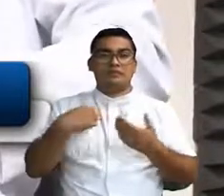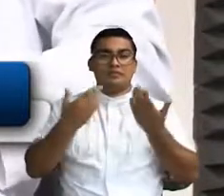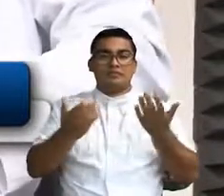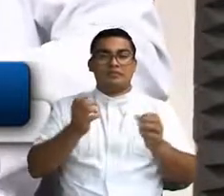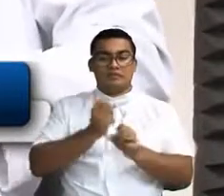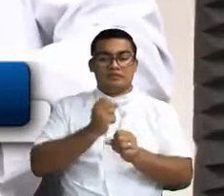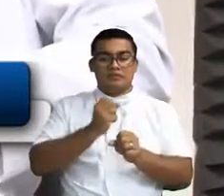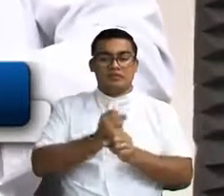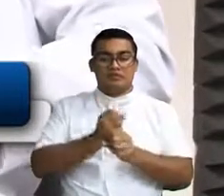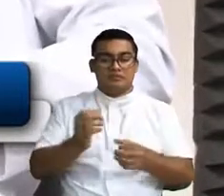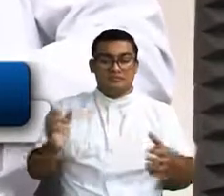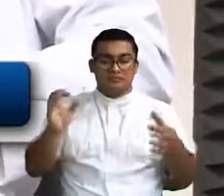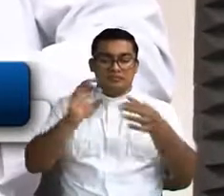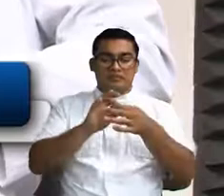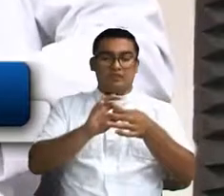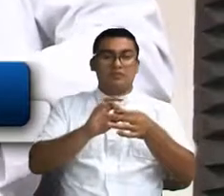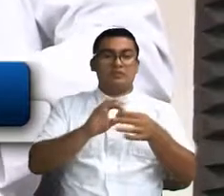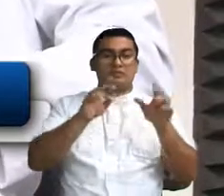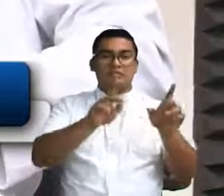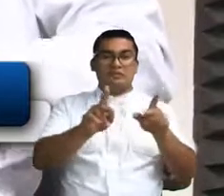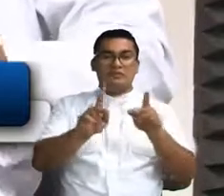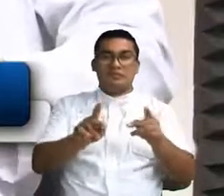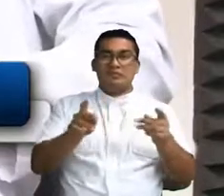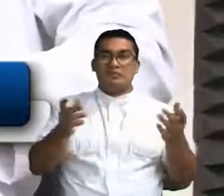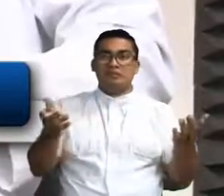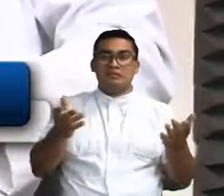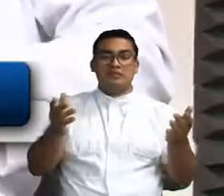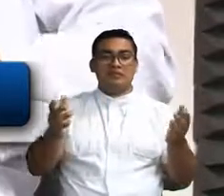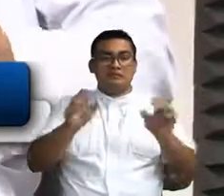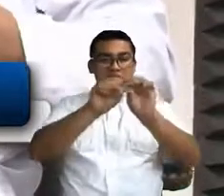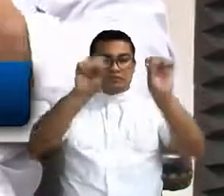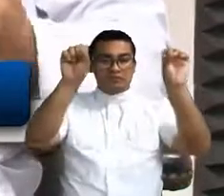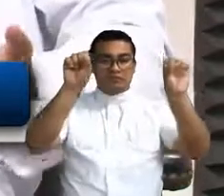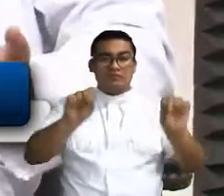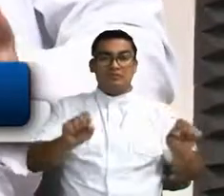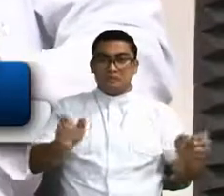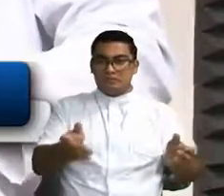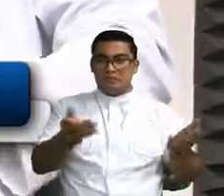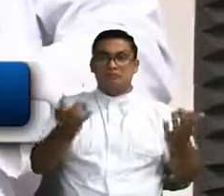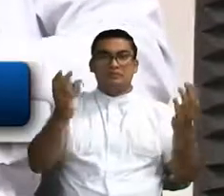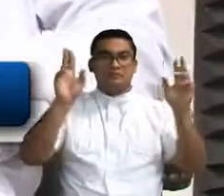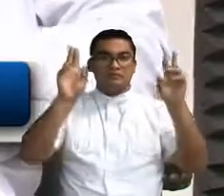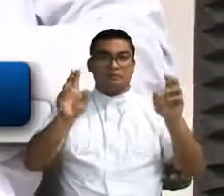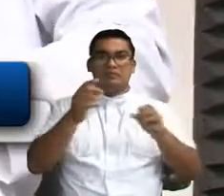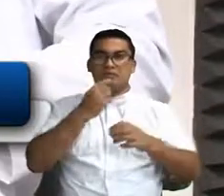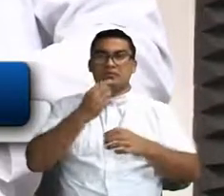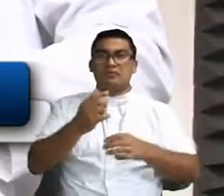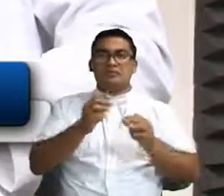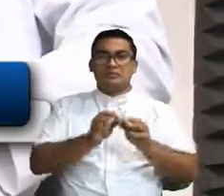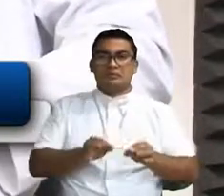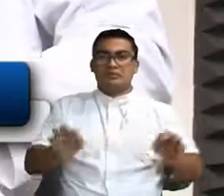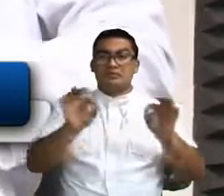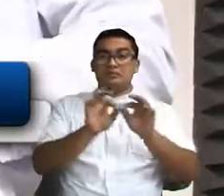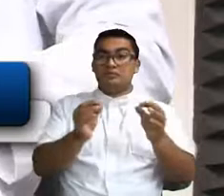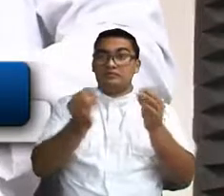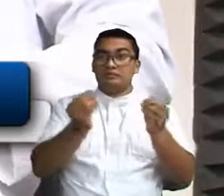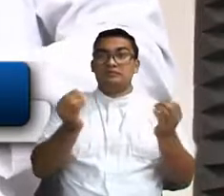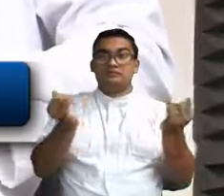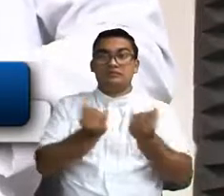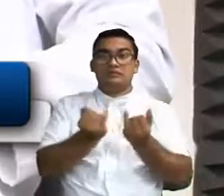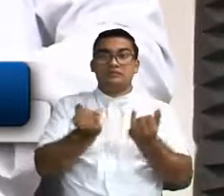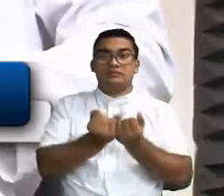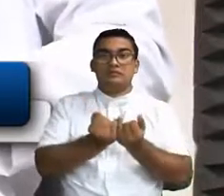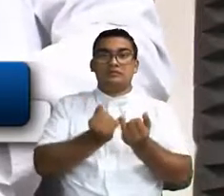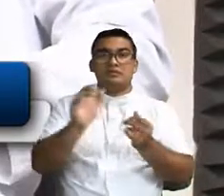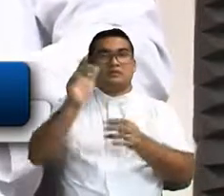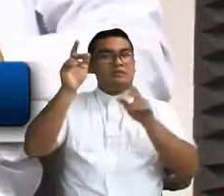la mano y comenzamos a la población a darle charlas gratuitas sobre lo que son estos temas, que son de mucha importancia y tal vez no lo